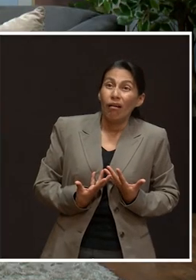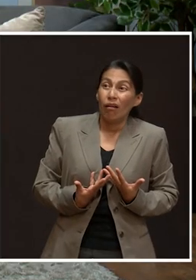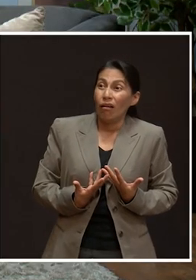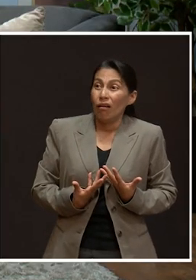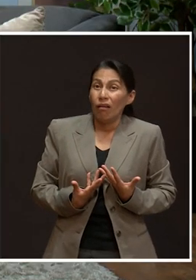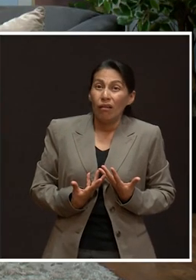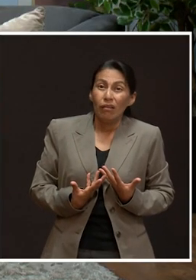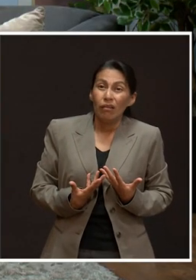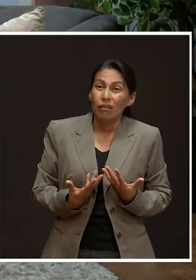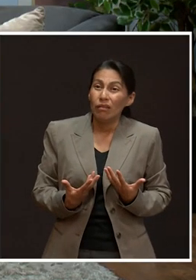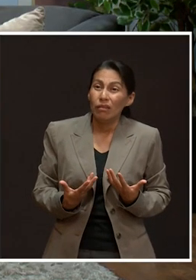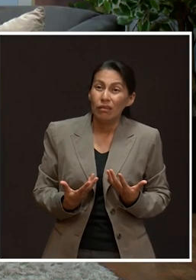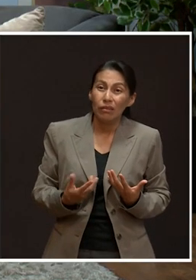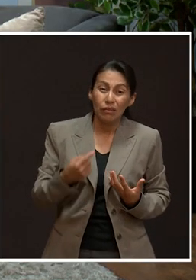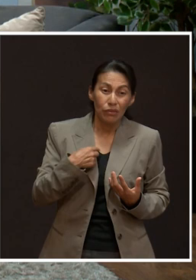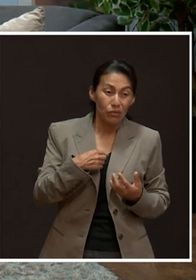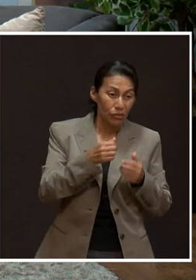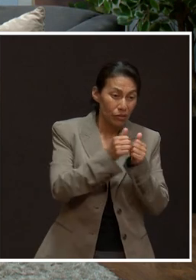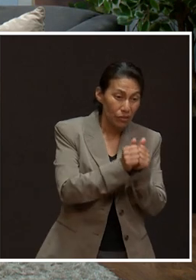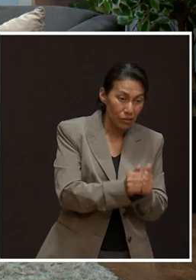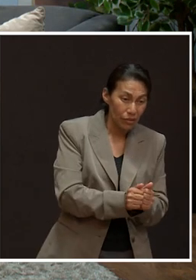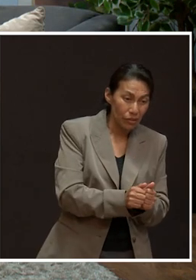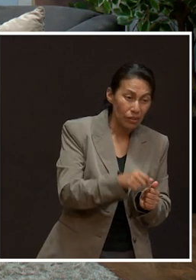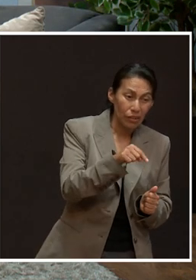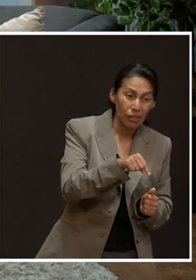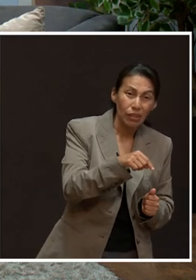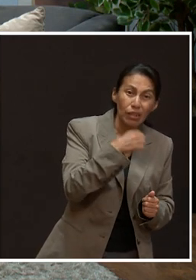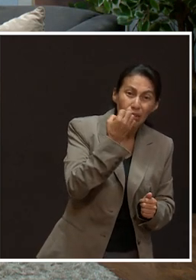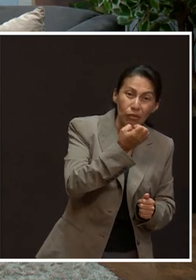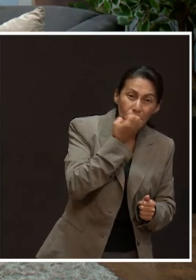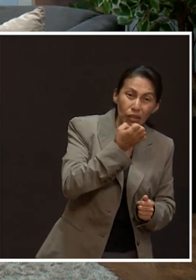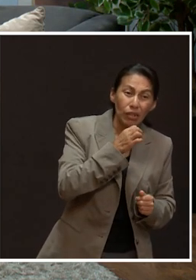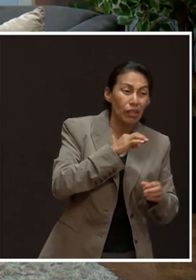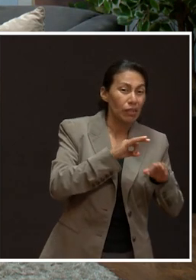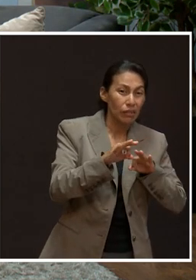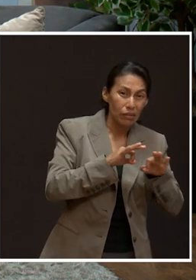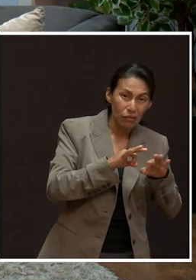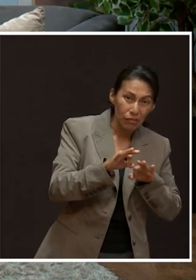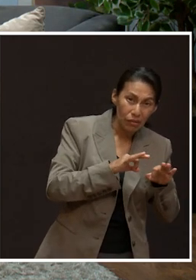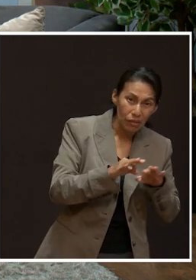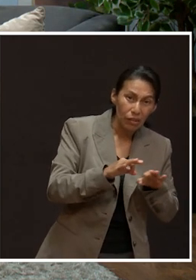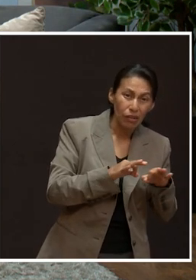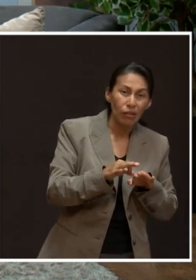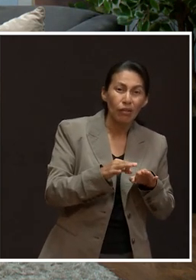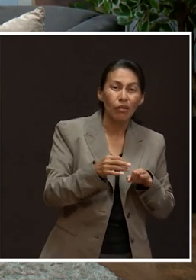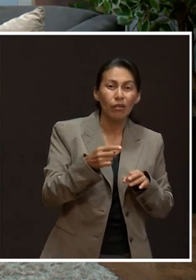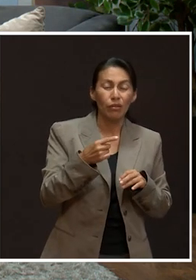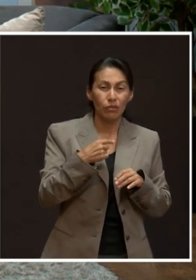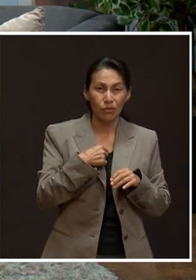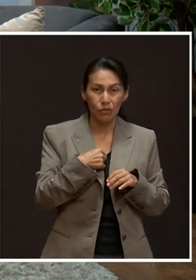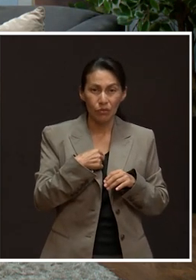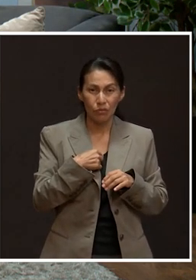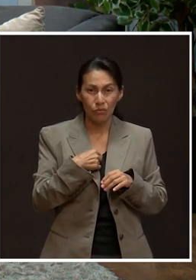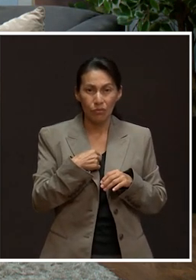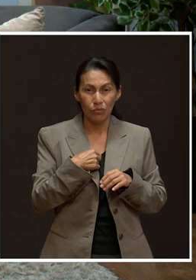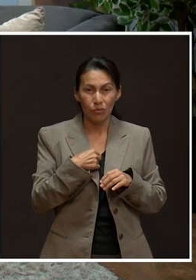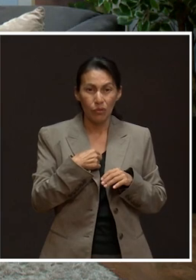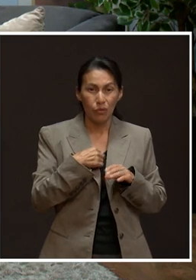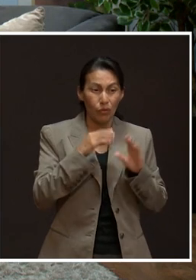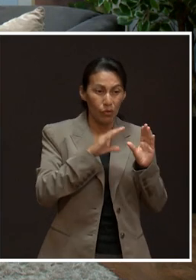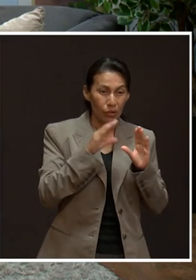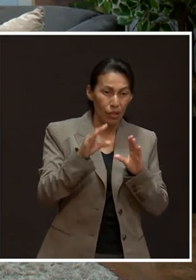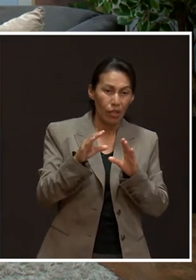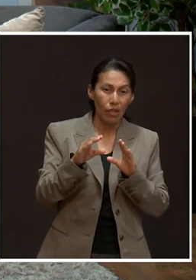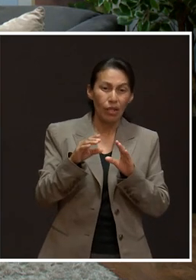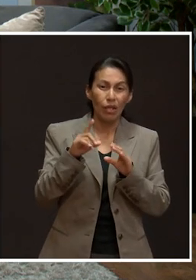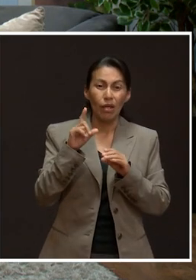porque estoy aquí una con la escuela, una con el trabajo que pues como monitores pues es